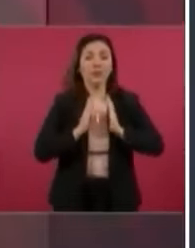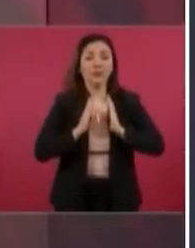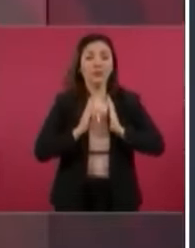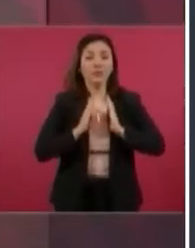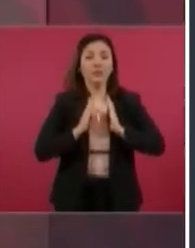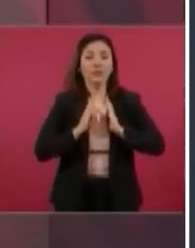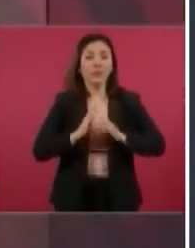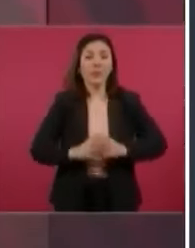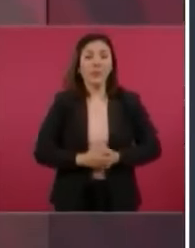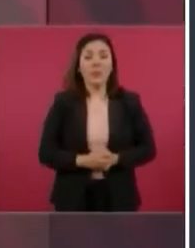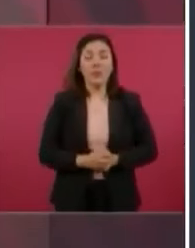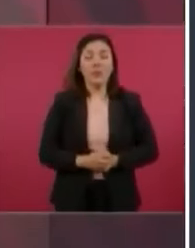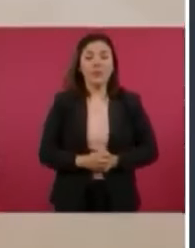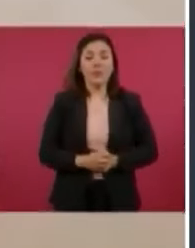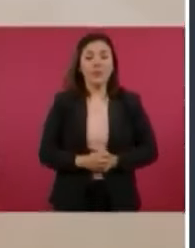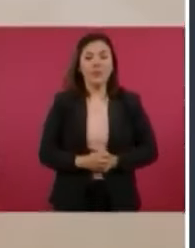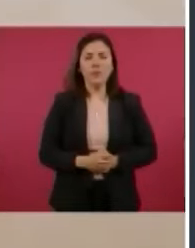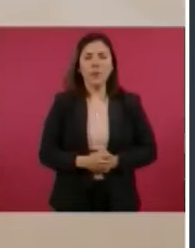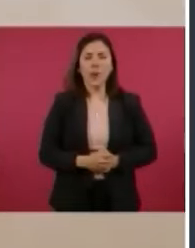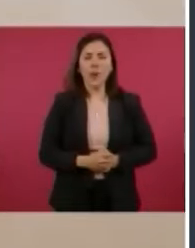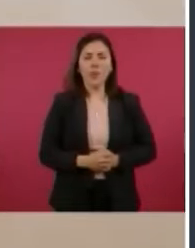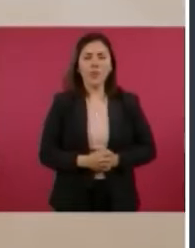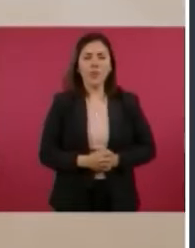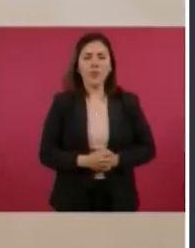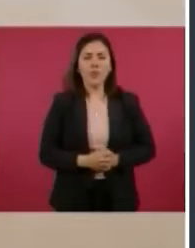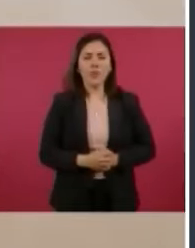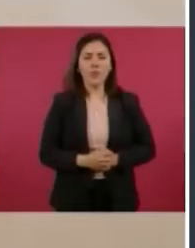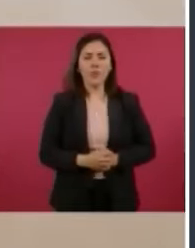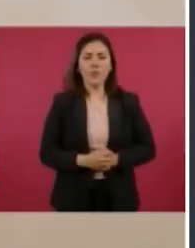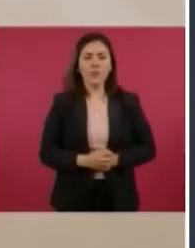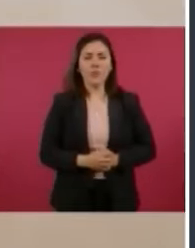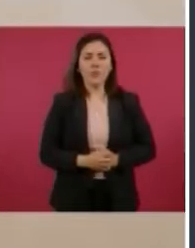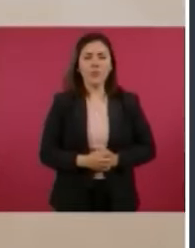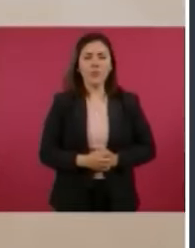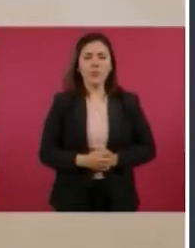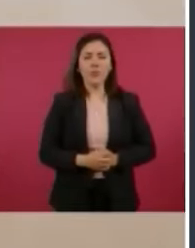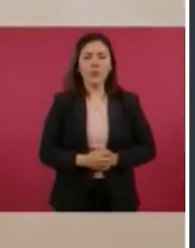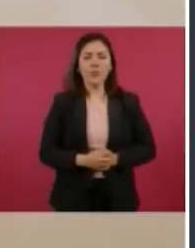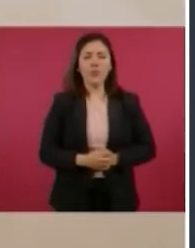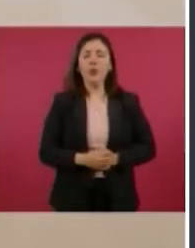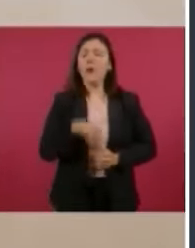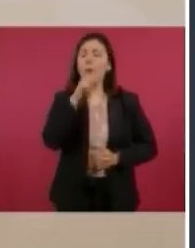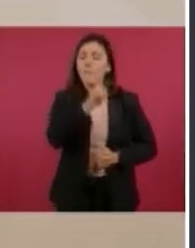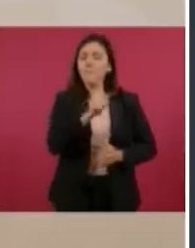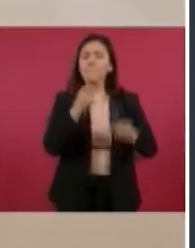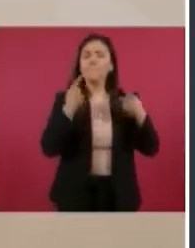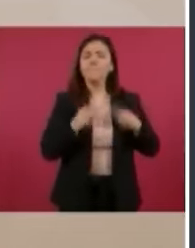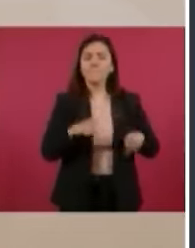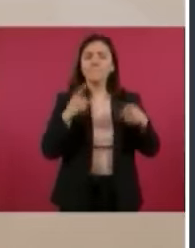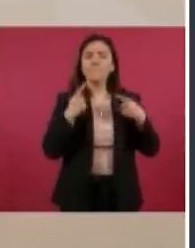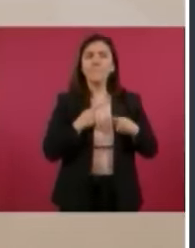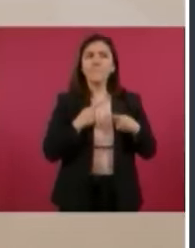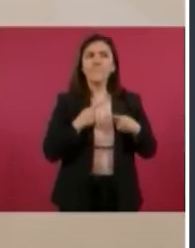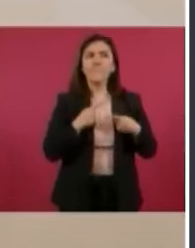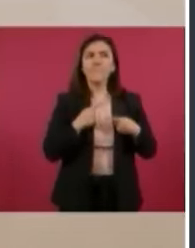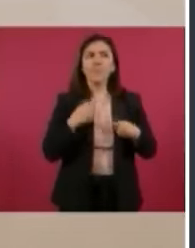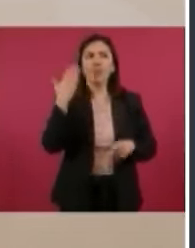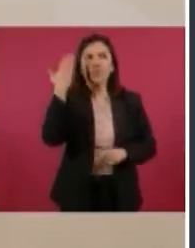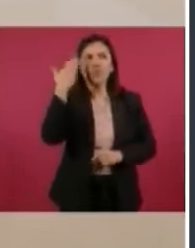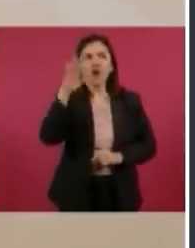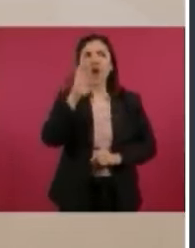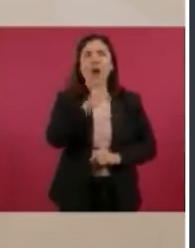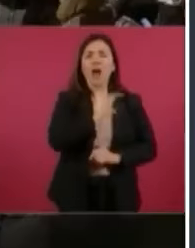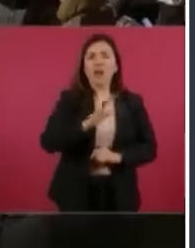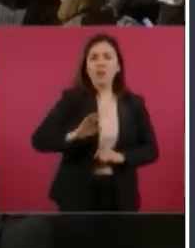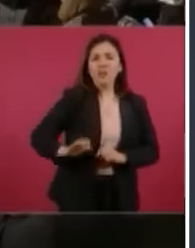creer que son como todos sus paleros que tiene la mañanera no que a propósito eh Hay un palero que no voy a decir